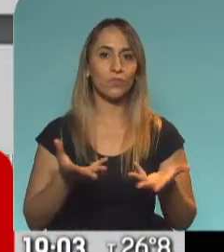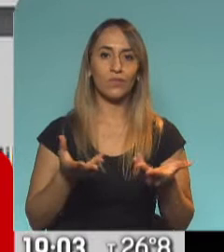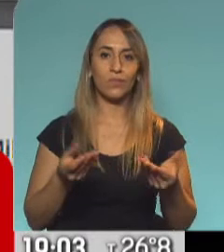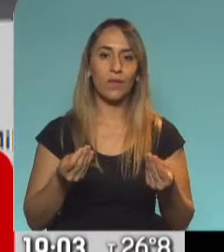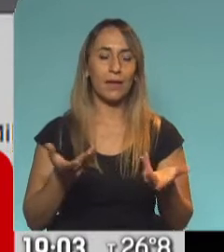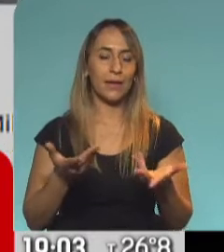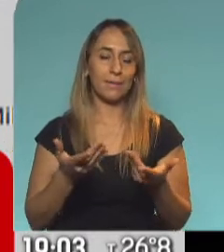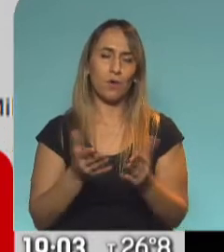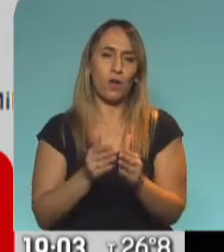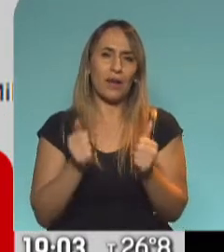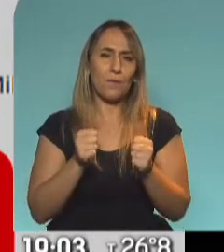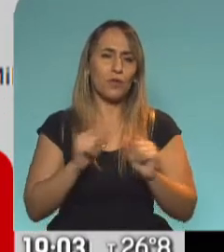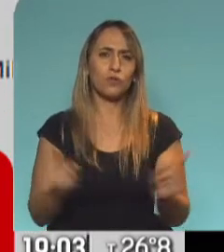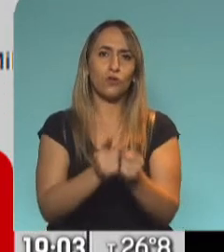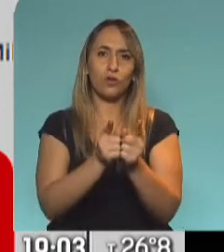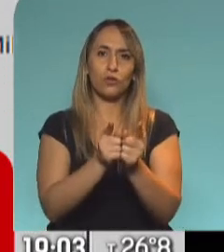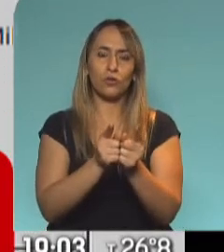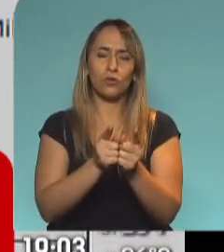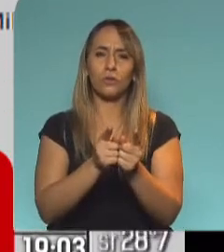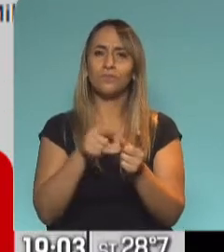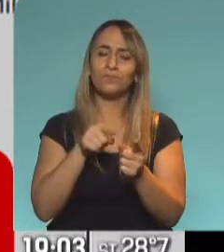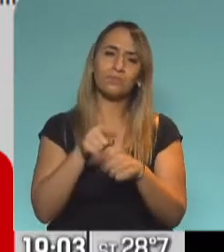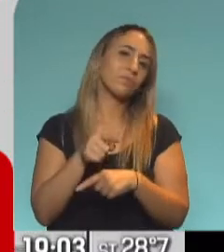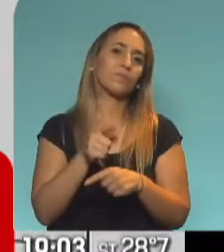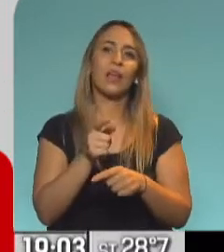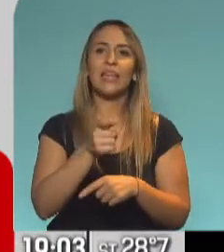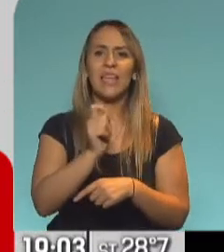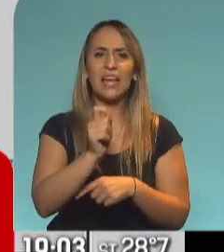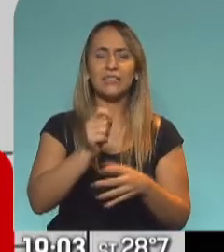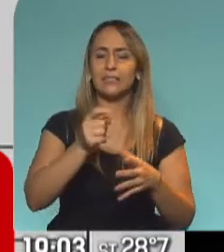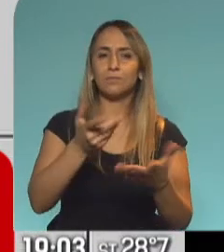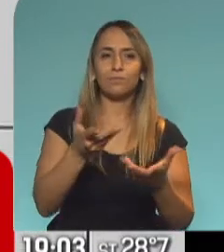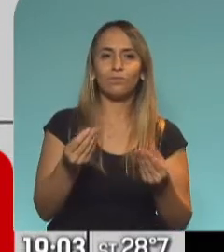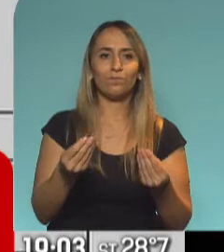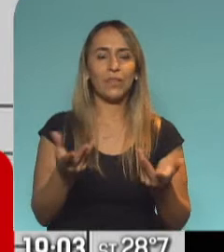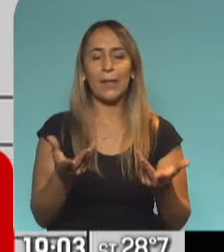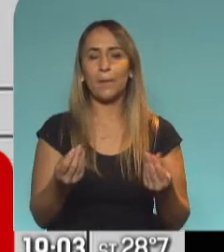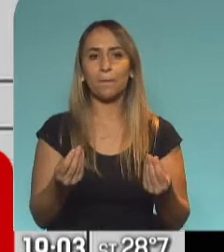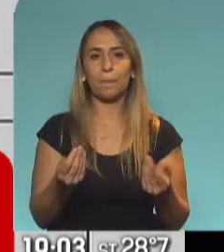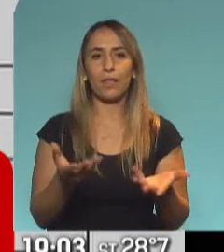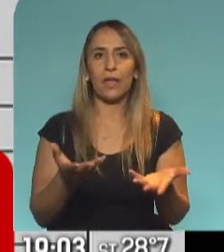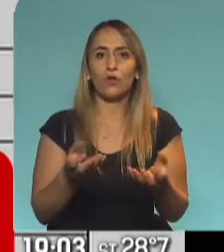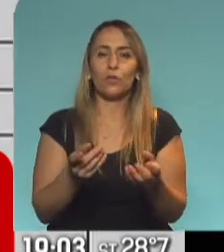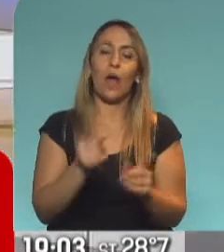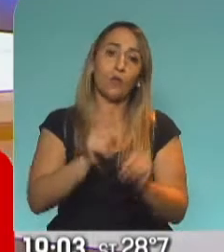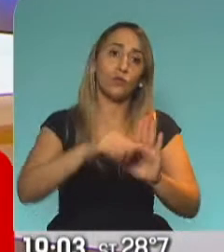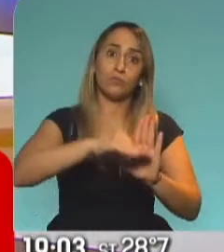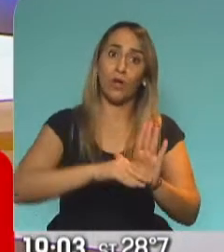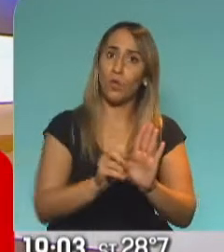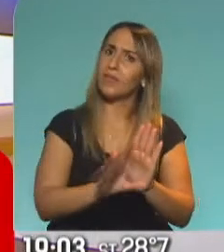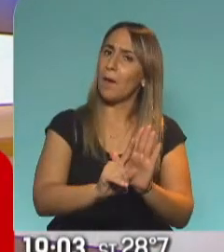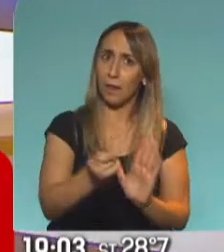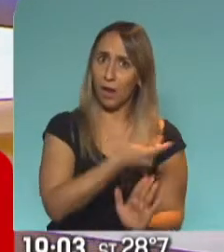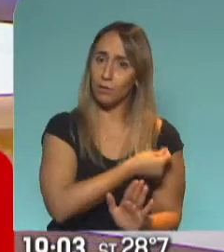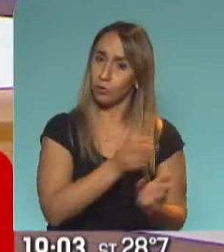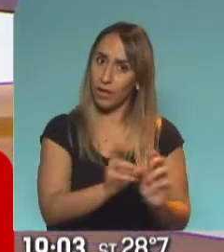rápidamente, a manera de resumen, que son aquellos que debían estar, que no está mal que se hayan vacunado? Rápidamente,